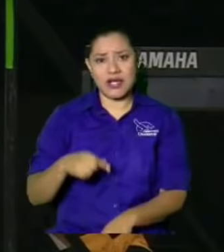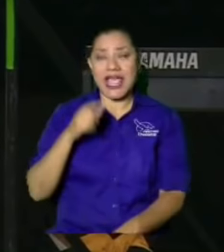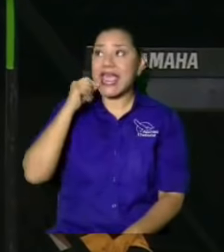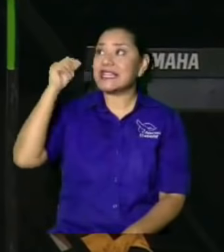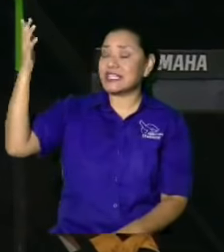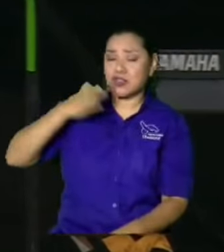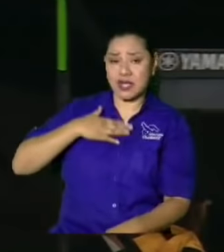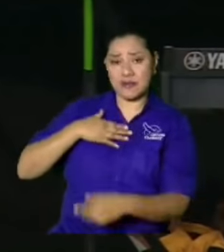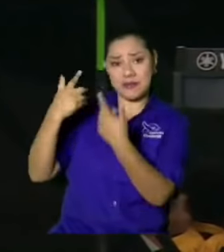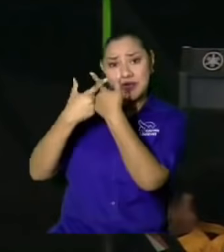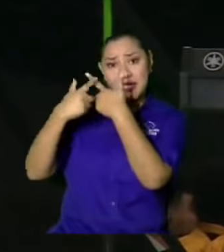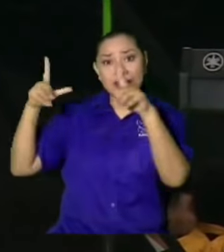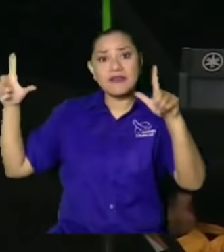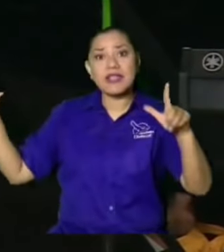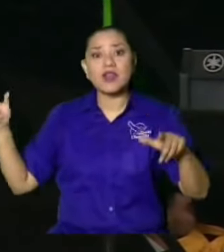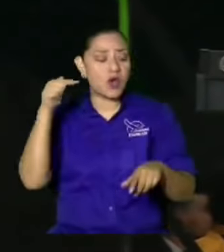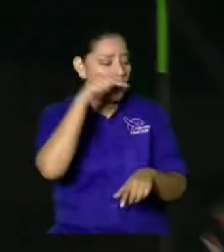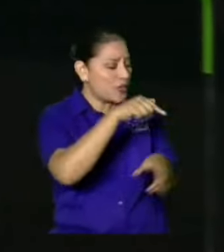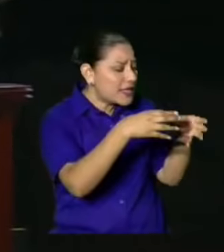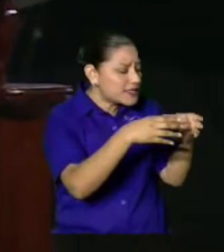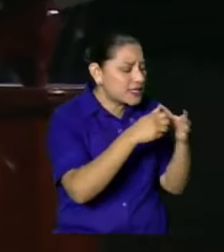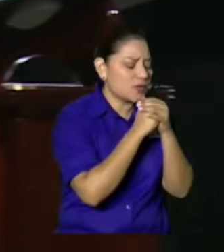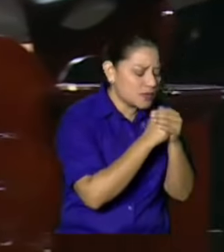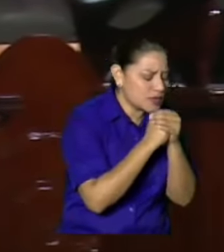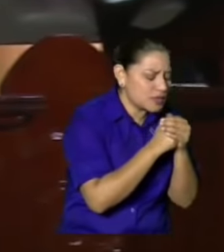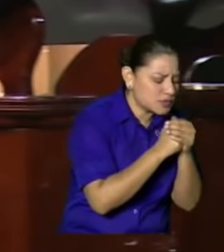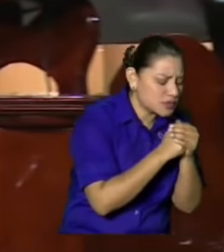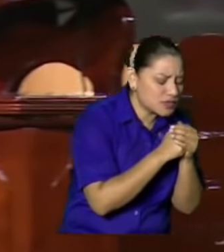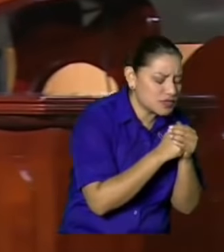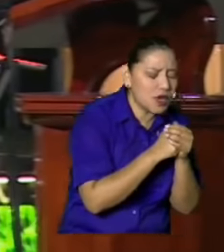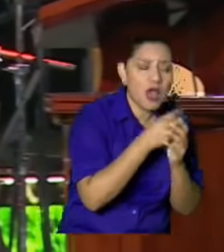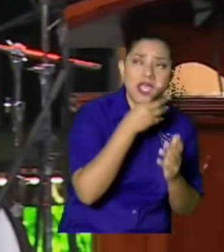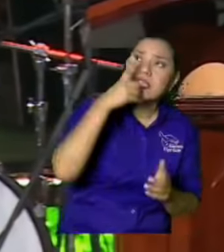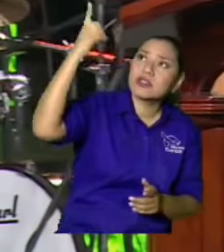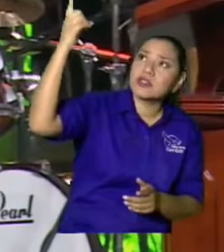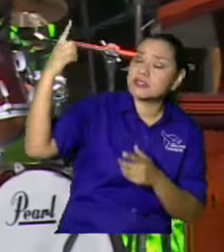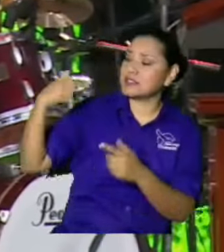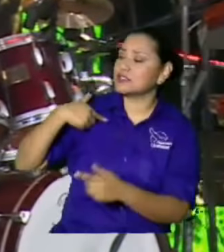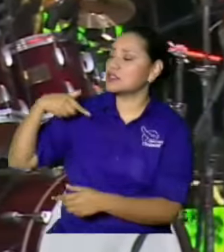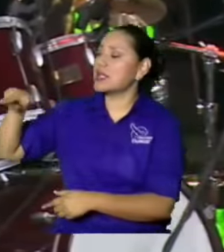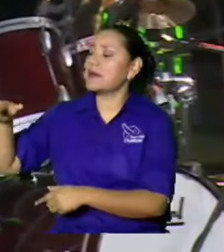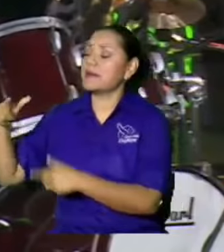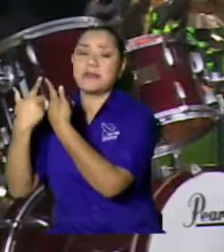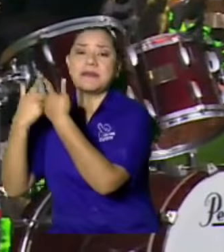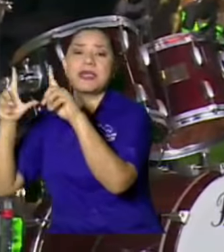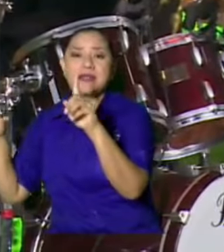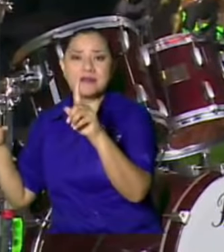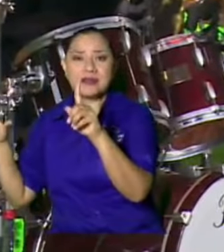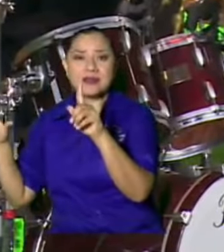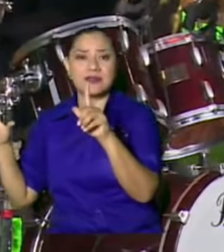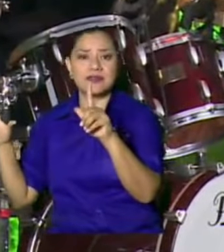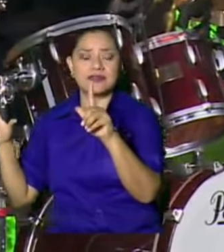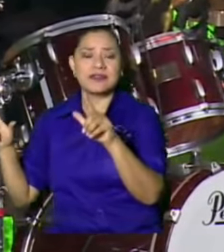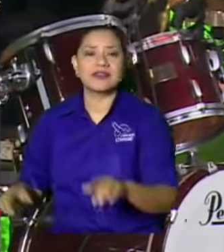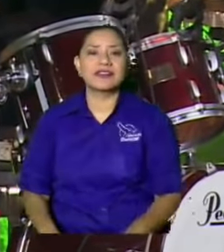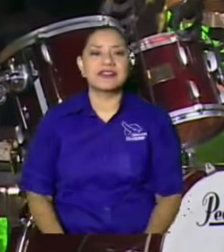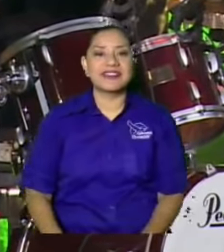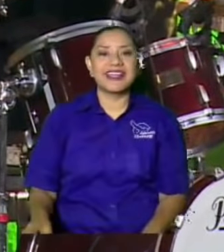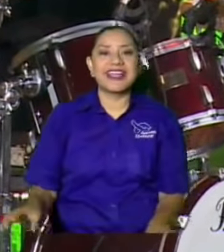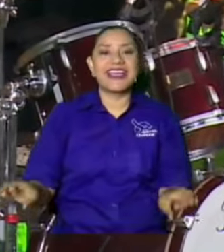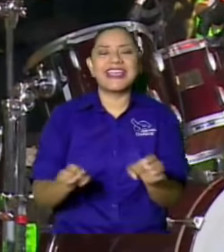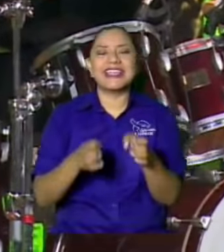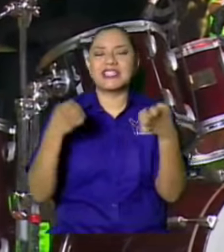me liberó. Escuchó las oraciones de ustedes. Entonces tenemos familiares presos